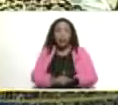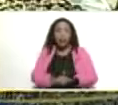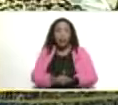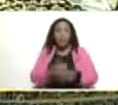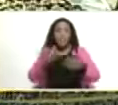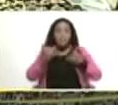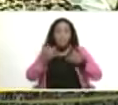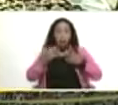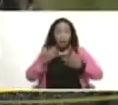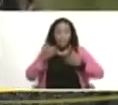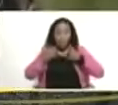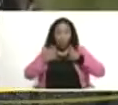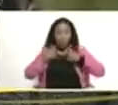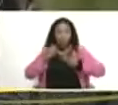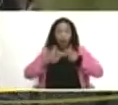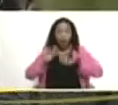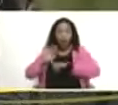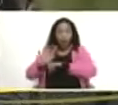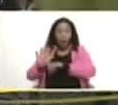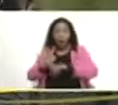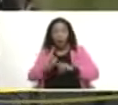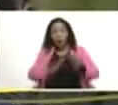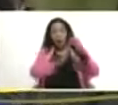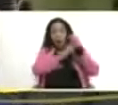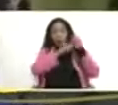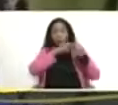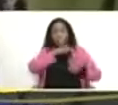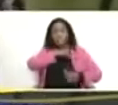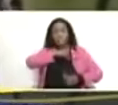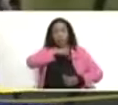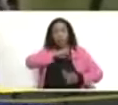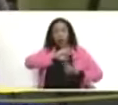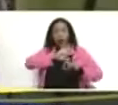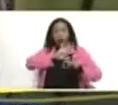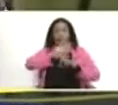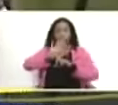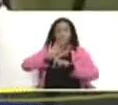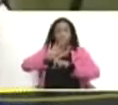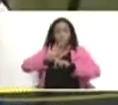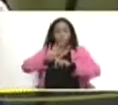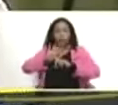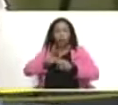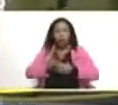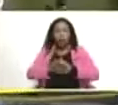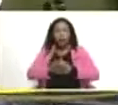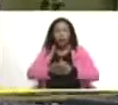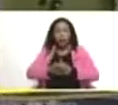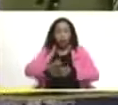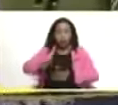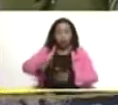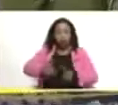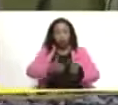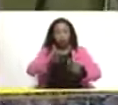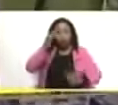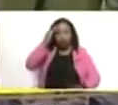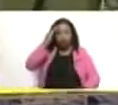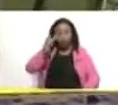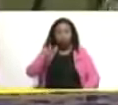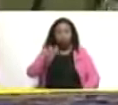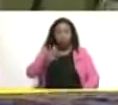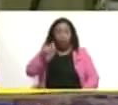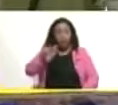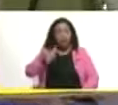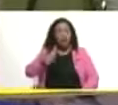Dar el ejemplo, el liderazgo moral, el liderazgo del ejemplo. Y la carrera militar es la